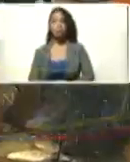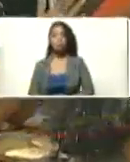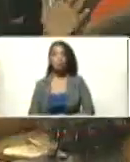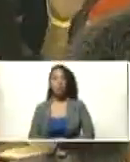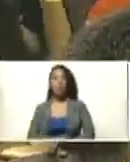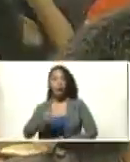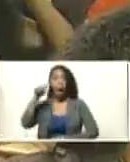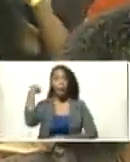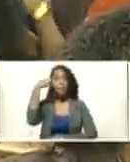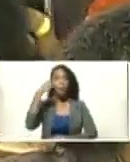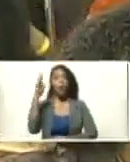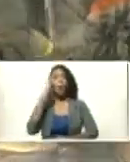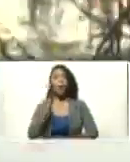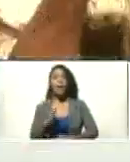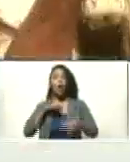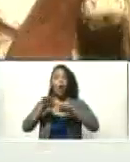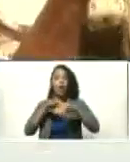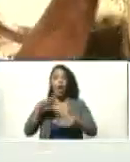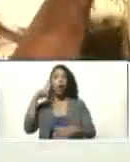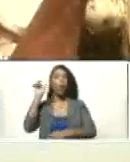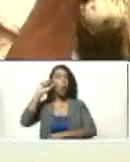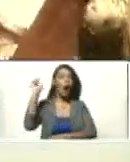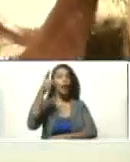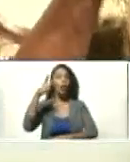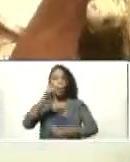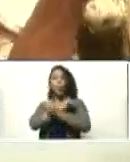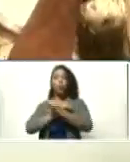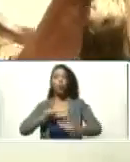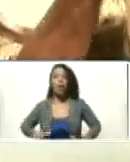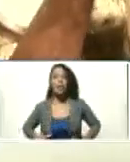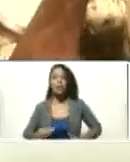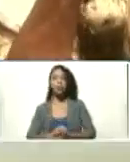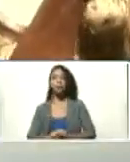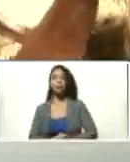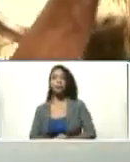Apure, Barinas, Cojedes, Juárico, Portuguesa.